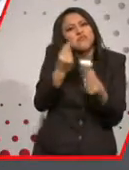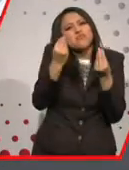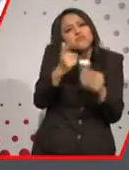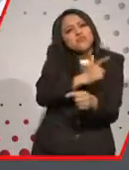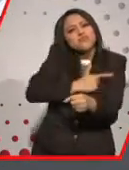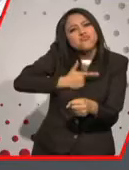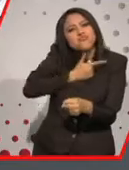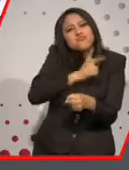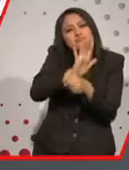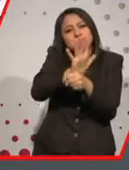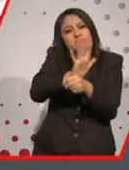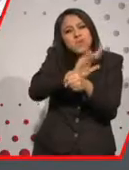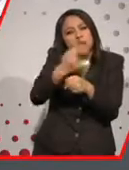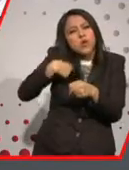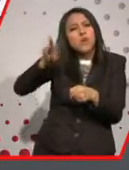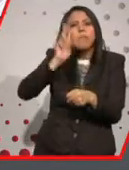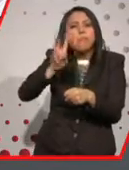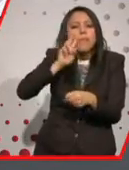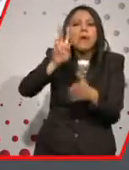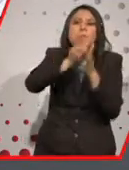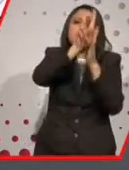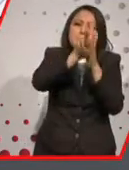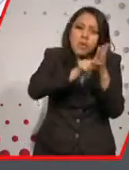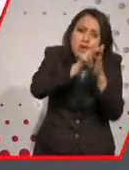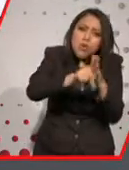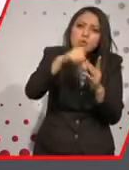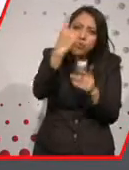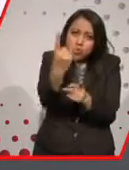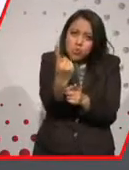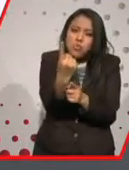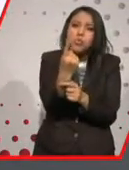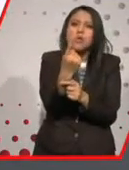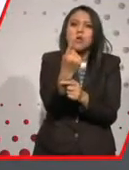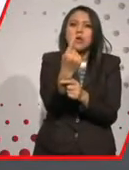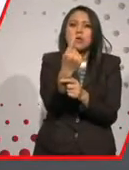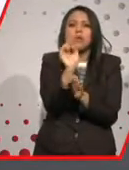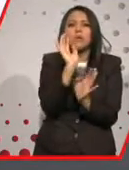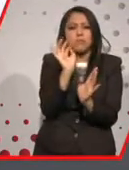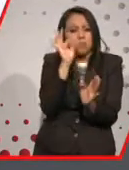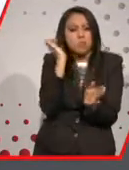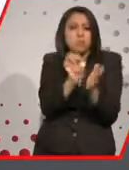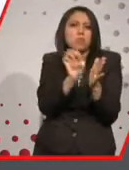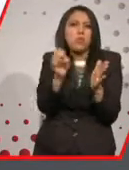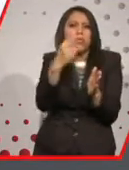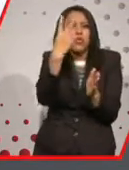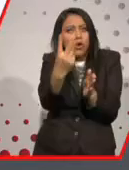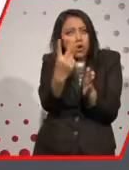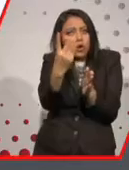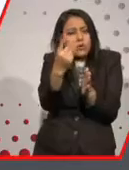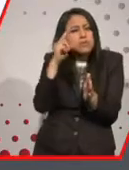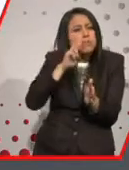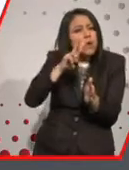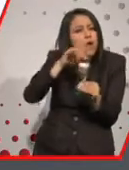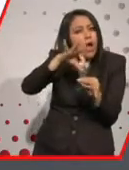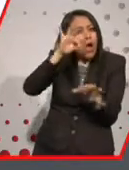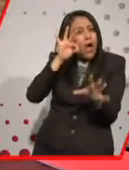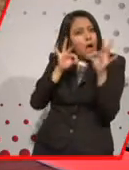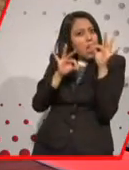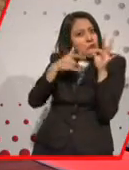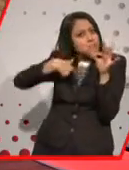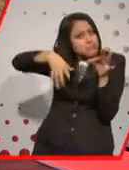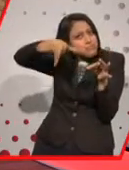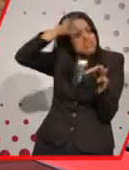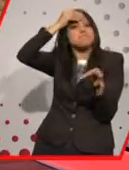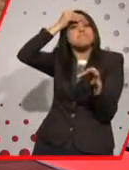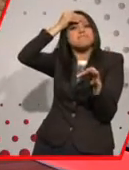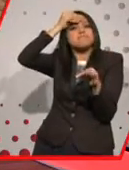hay películas que puedo ver una vez, me gusta X. Dos, detecto cosas que no había visto en la primera, que